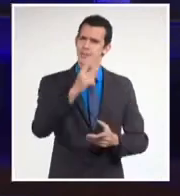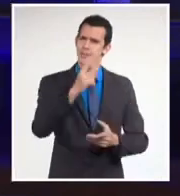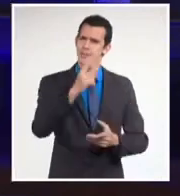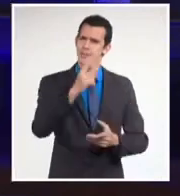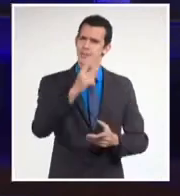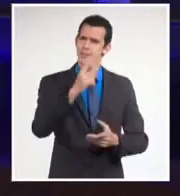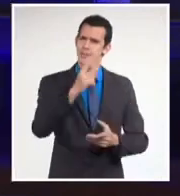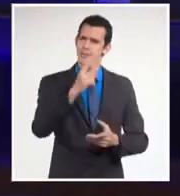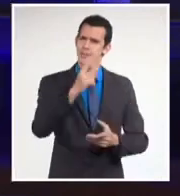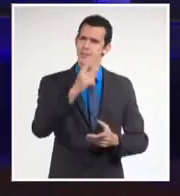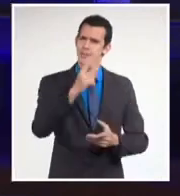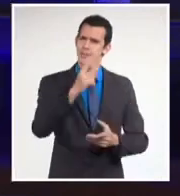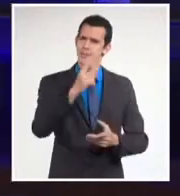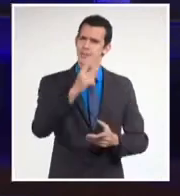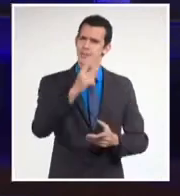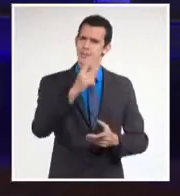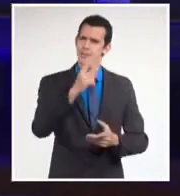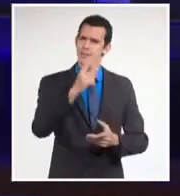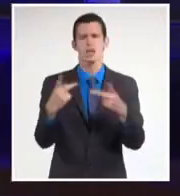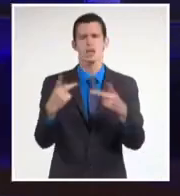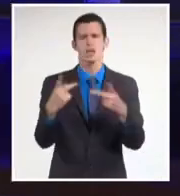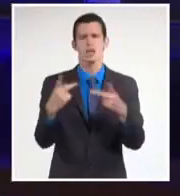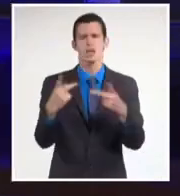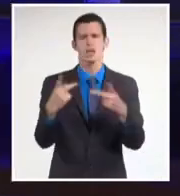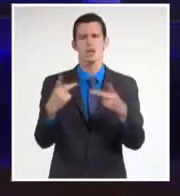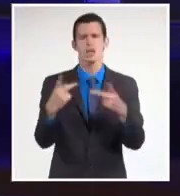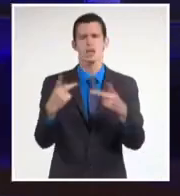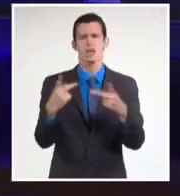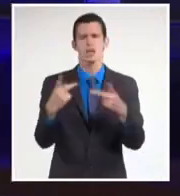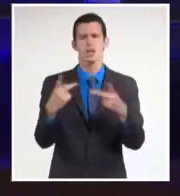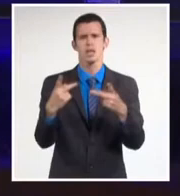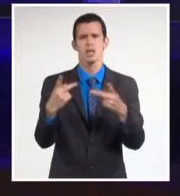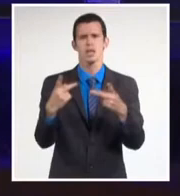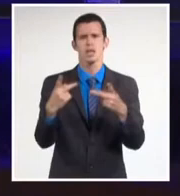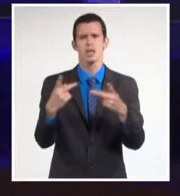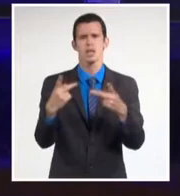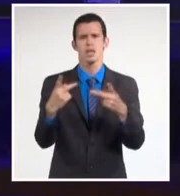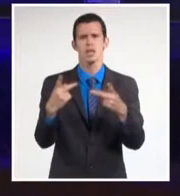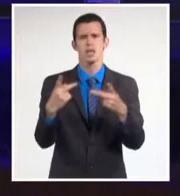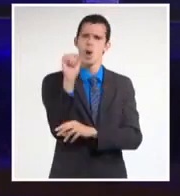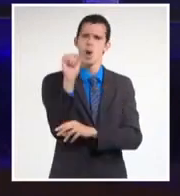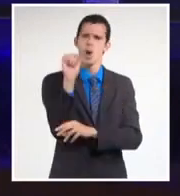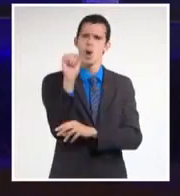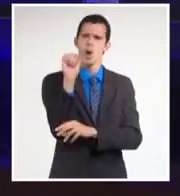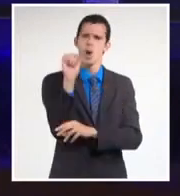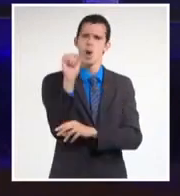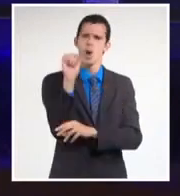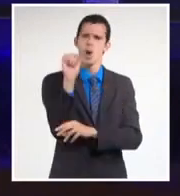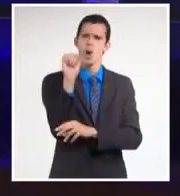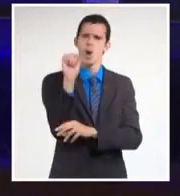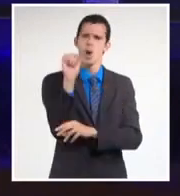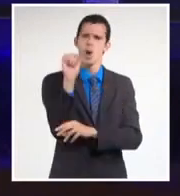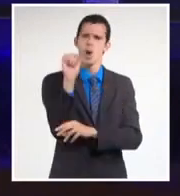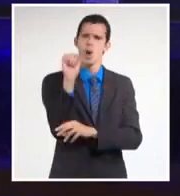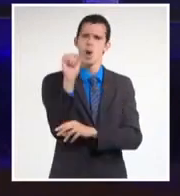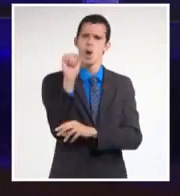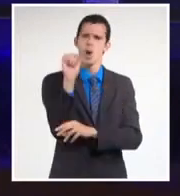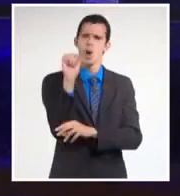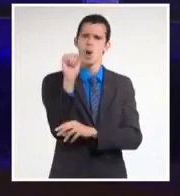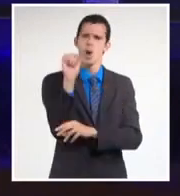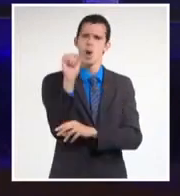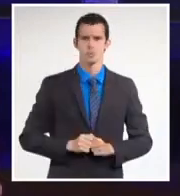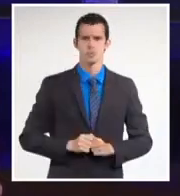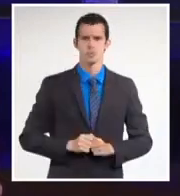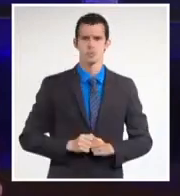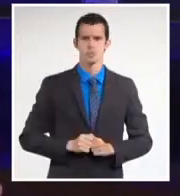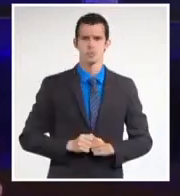jornada, el primer secretario del Comité Central del Partido y presidente de la República de Cuba, pues realizó una intervención